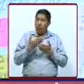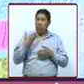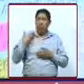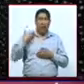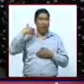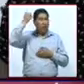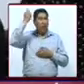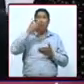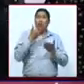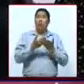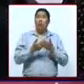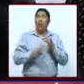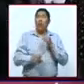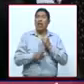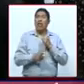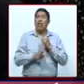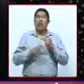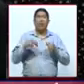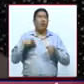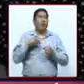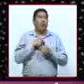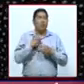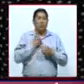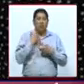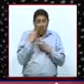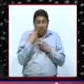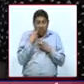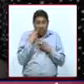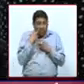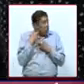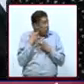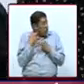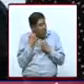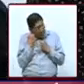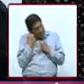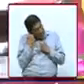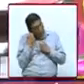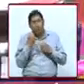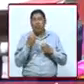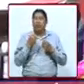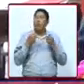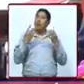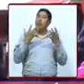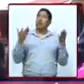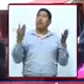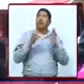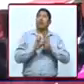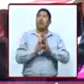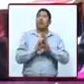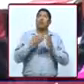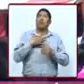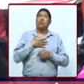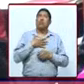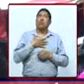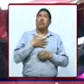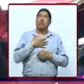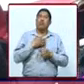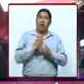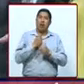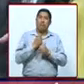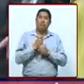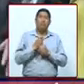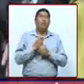buen líder. Nosotros nos llegamos a estresar solos al vincular muchas cosas. Digamos, en mi caso es la